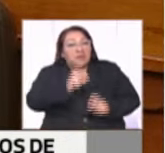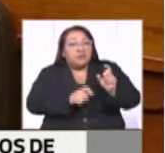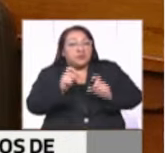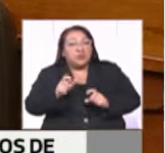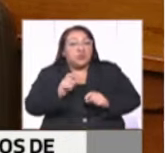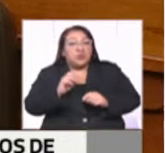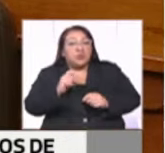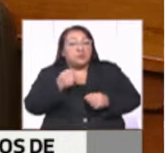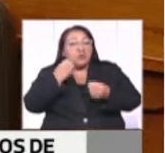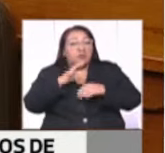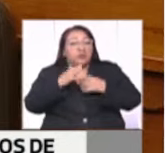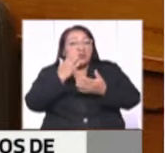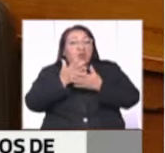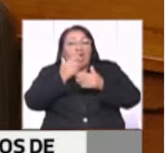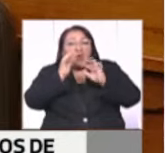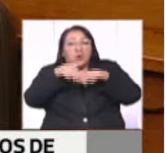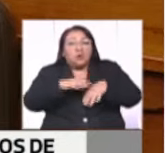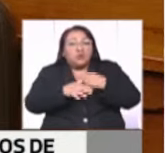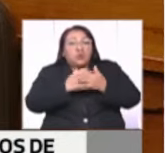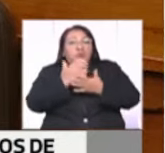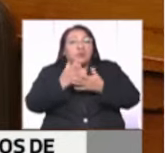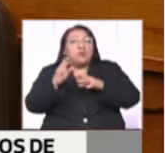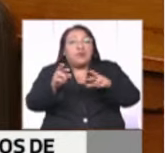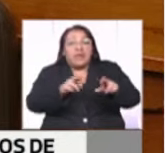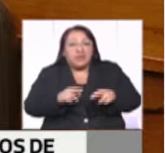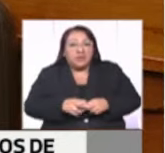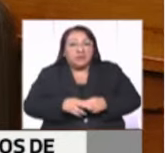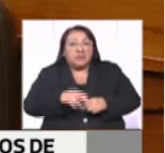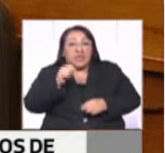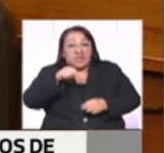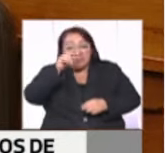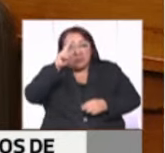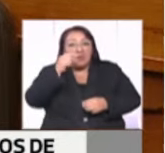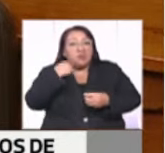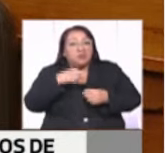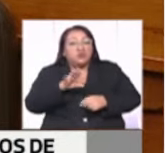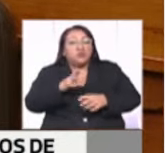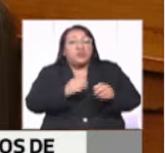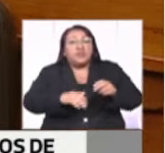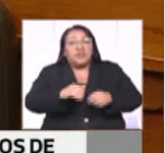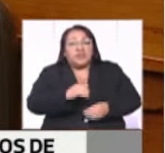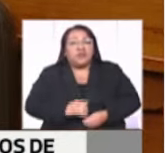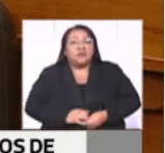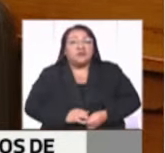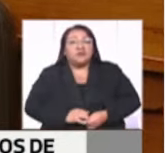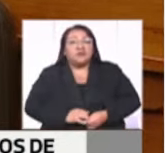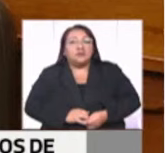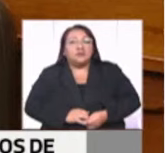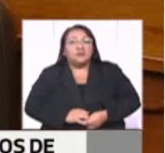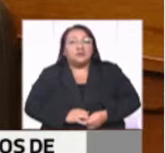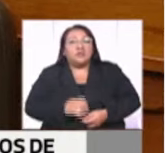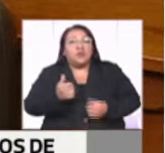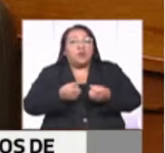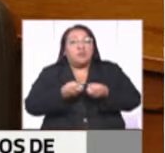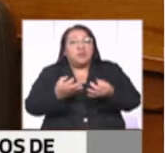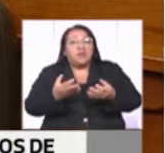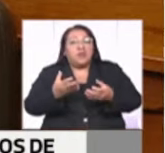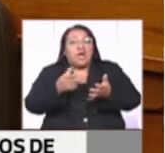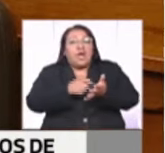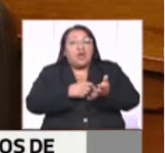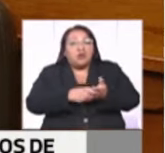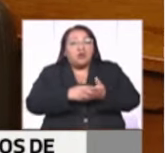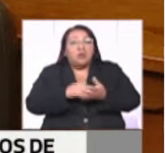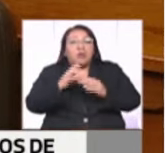de las inundaciones, huaicos y desbordes de ríos, en el peruano que perdió sus tierras, el cual sembraba papa, arroz,